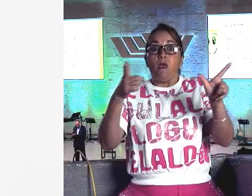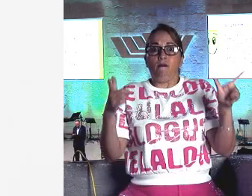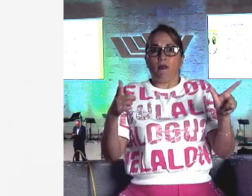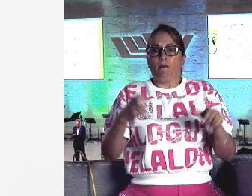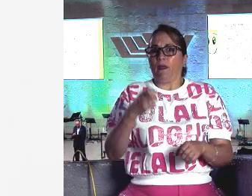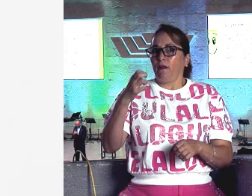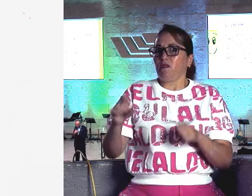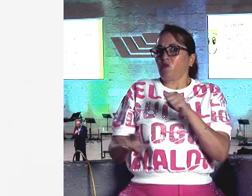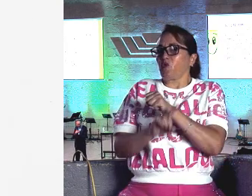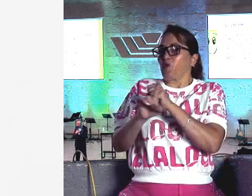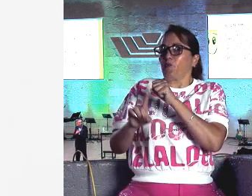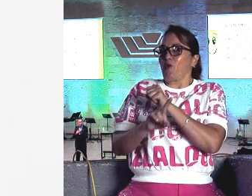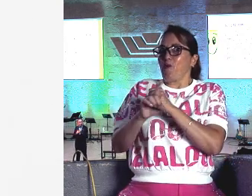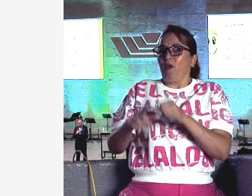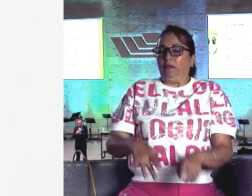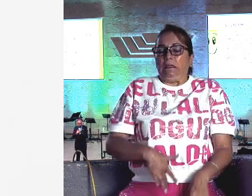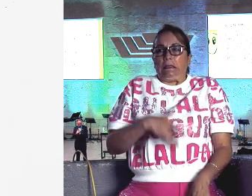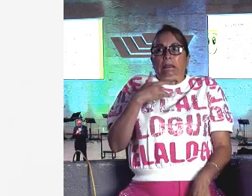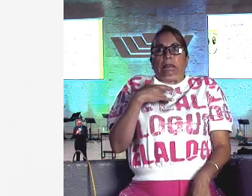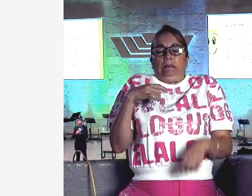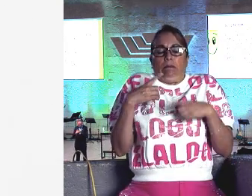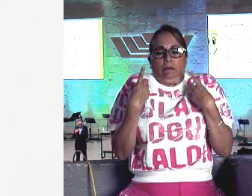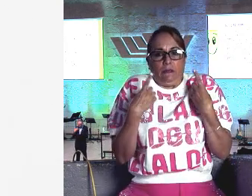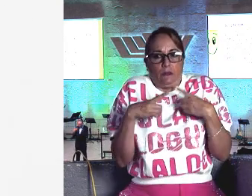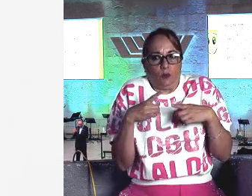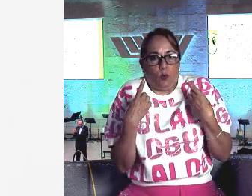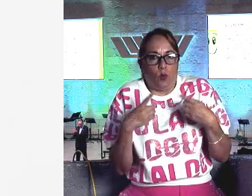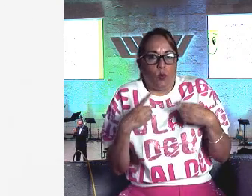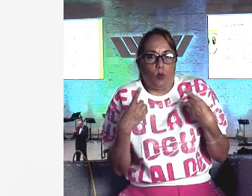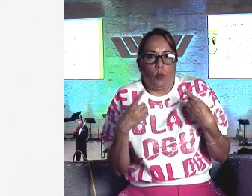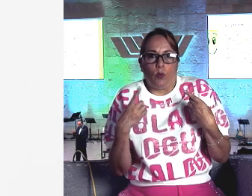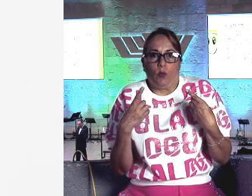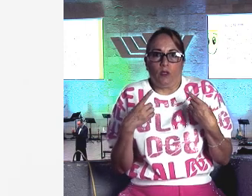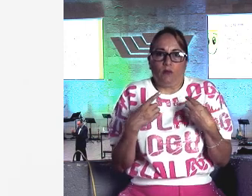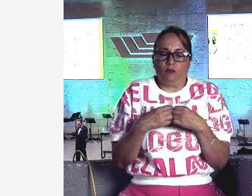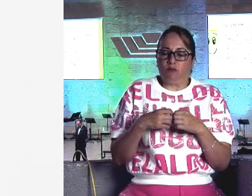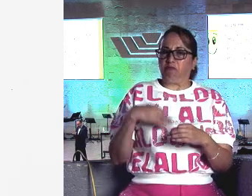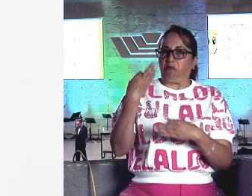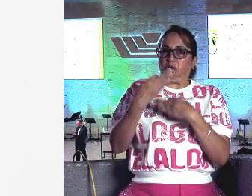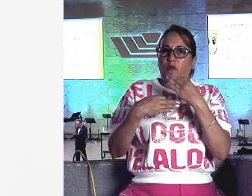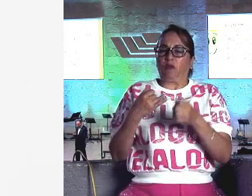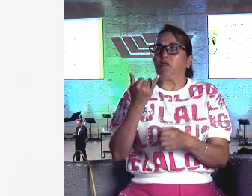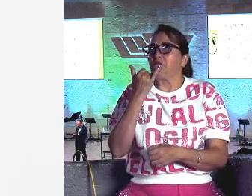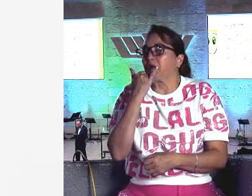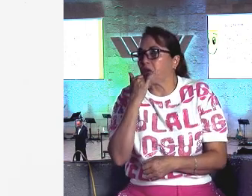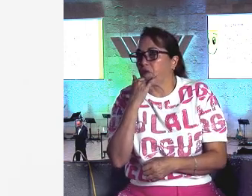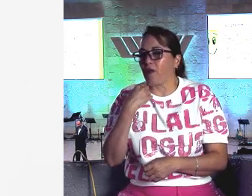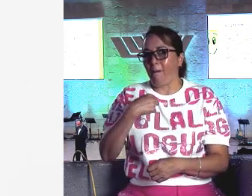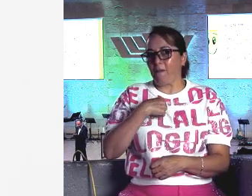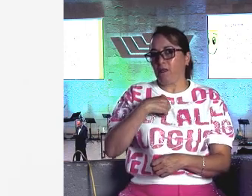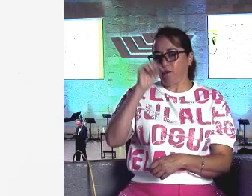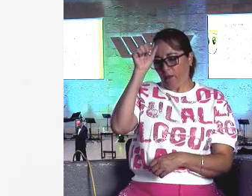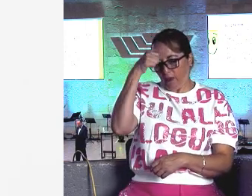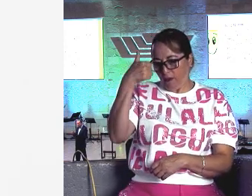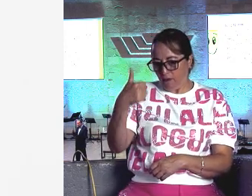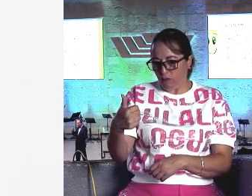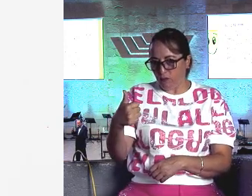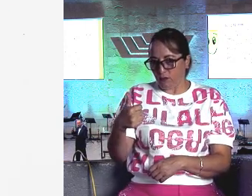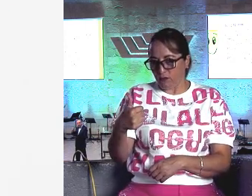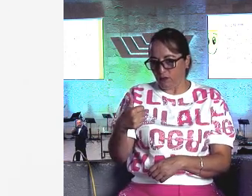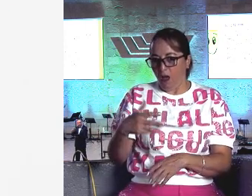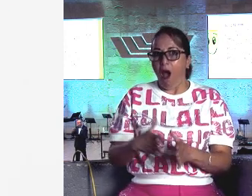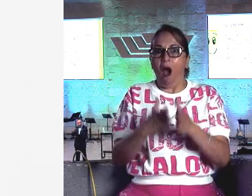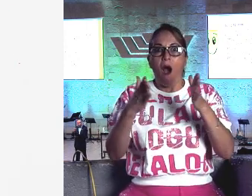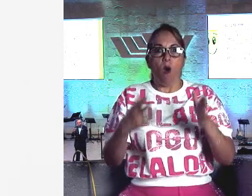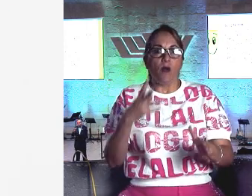ellos. Siente mi dolor, considera mis dificultades y perdona mis pecados. ¿Te das cuenta